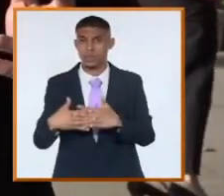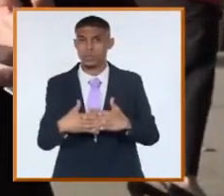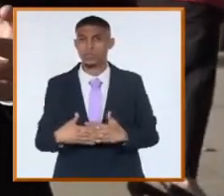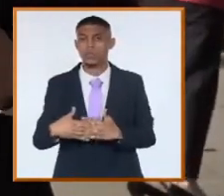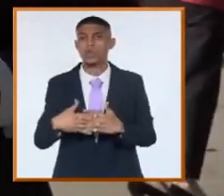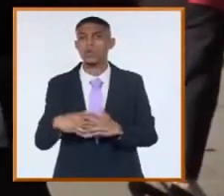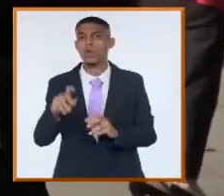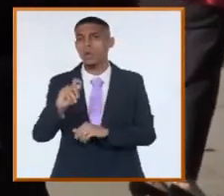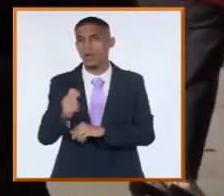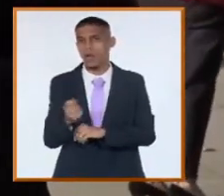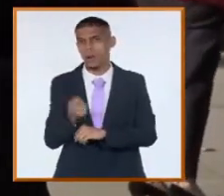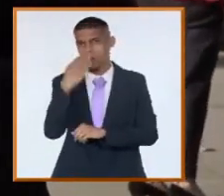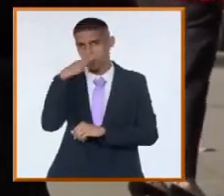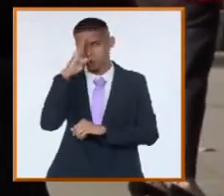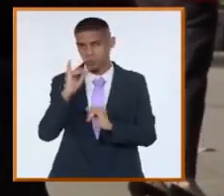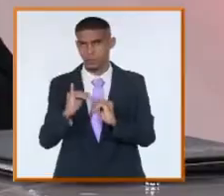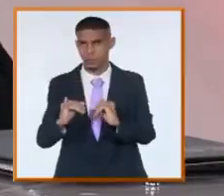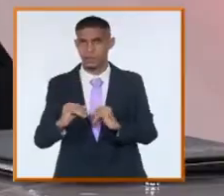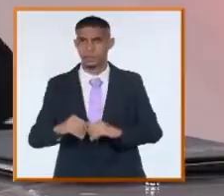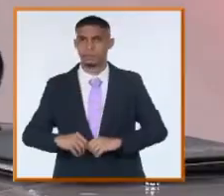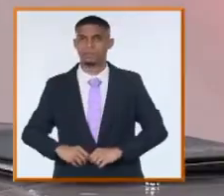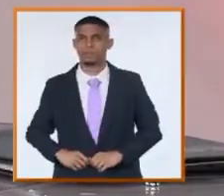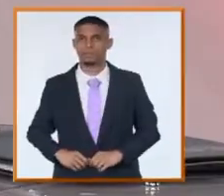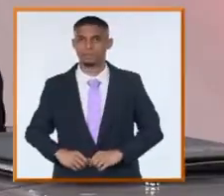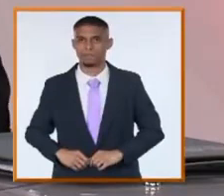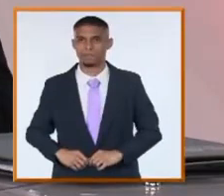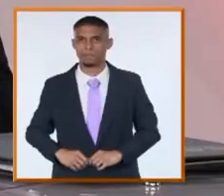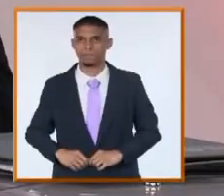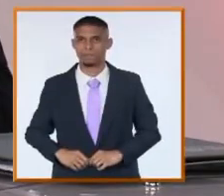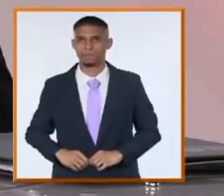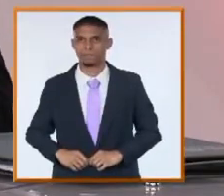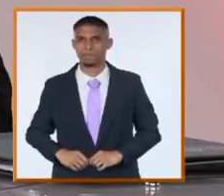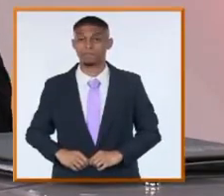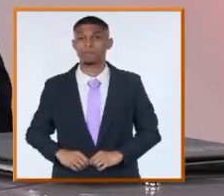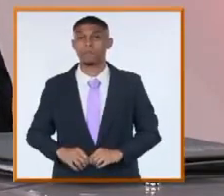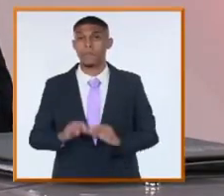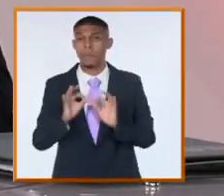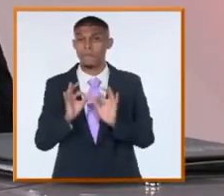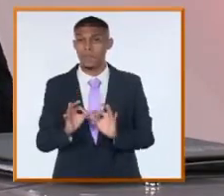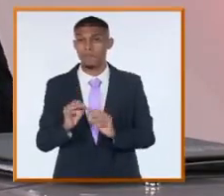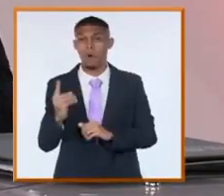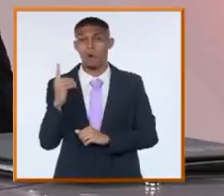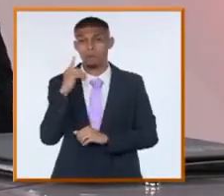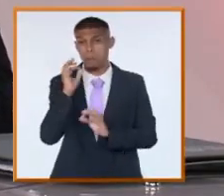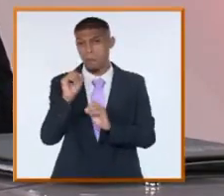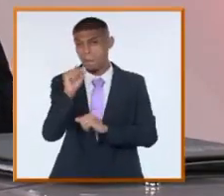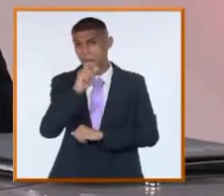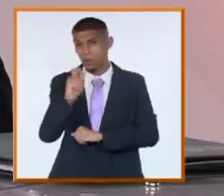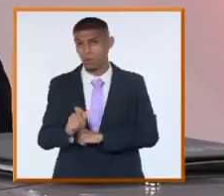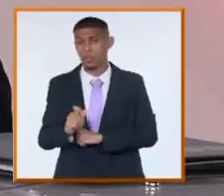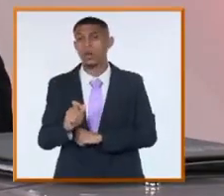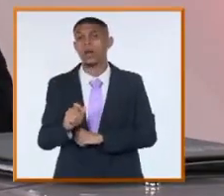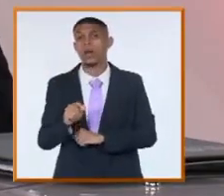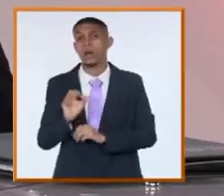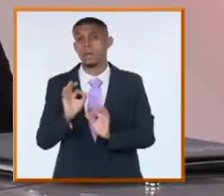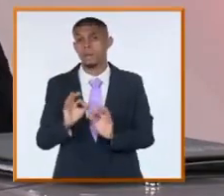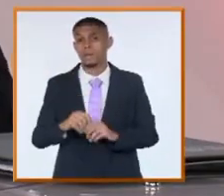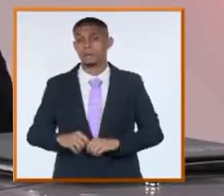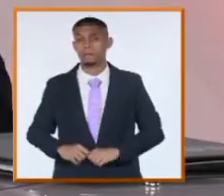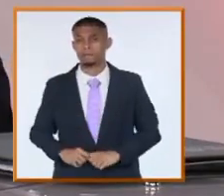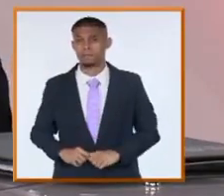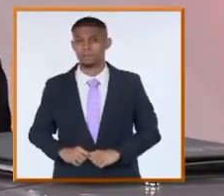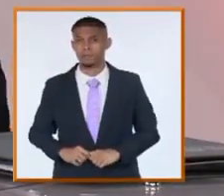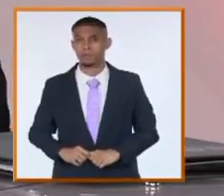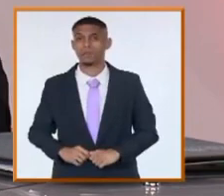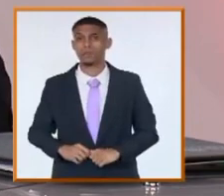canal cubano de noticias Bueno A propósito de esto que expresaba Wilmer hoy el primer orador de la jornada como se